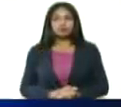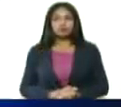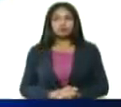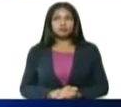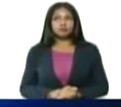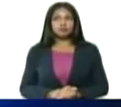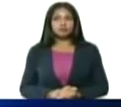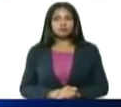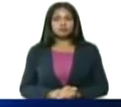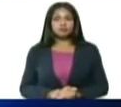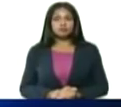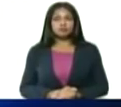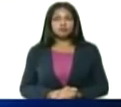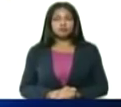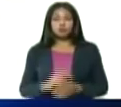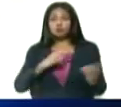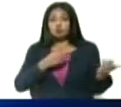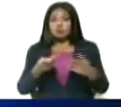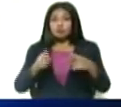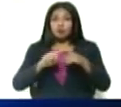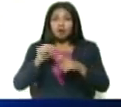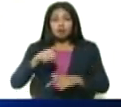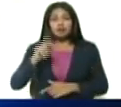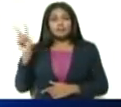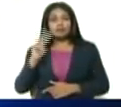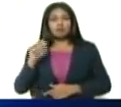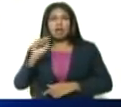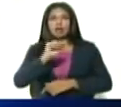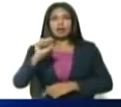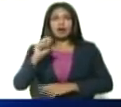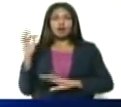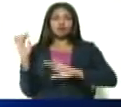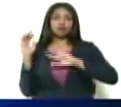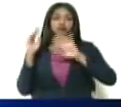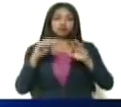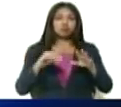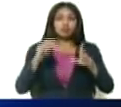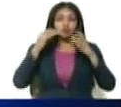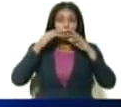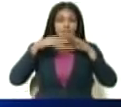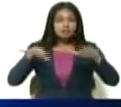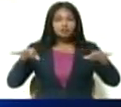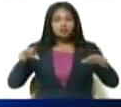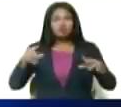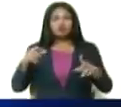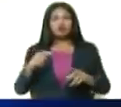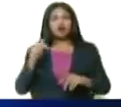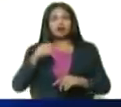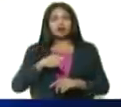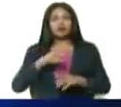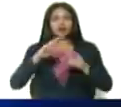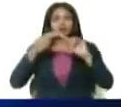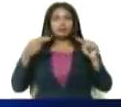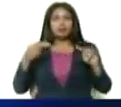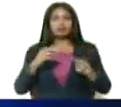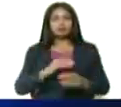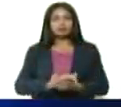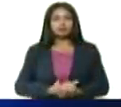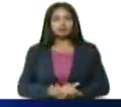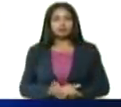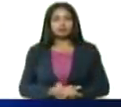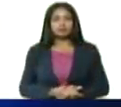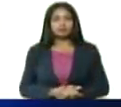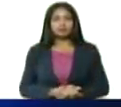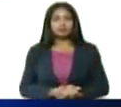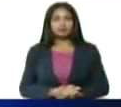Papa Móvil que lo va a recibir a usted en Venezuela cuando traiga sus bendiciones y su palabra de paz.